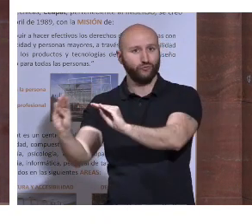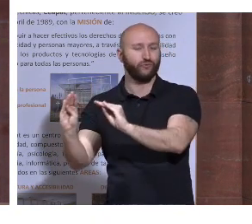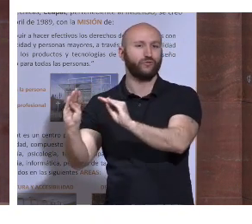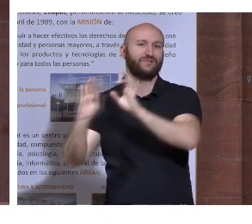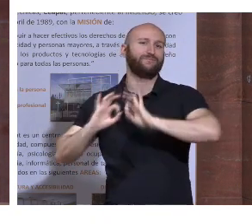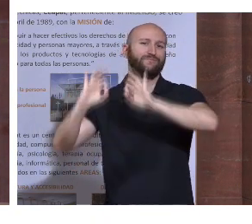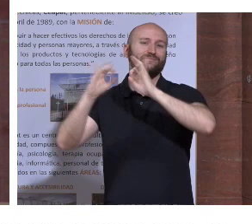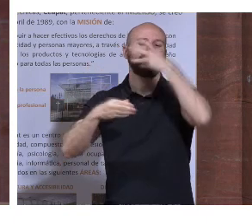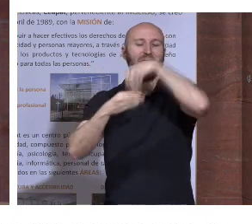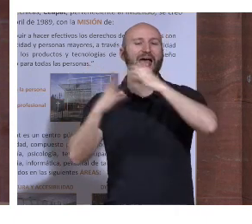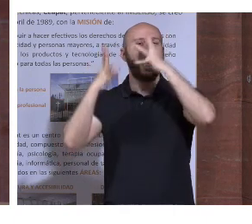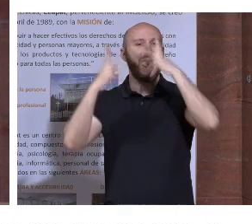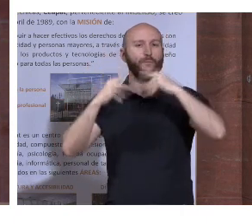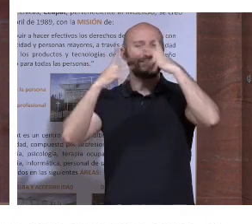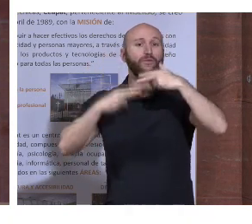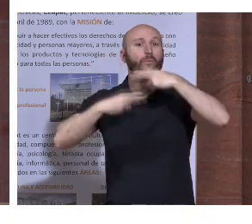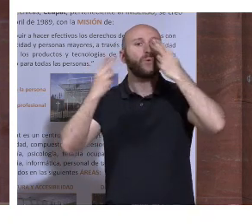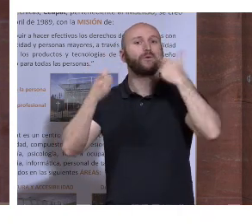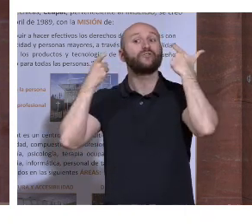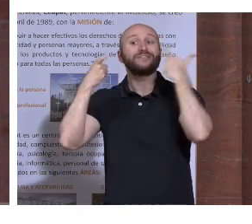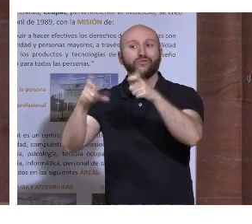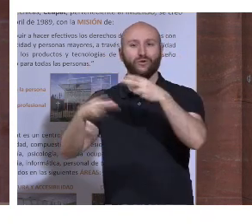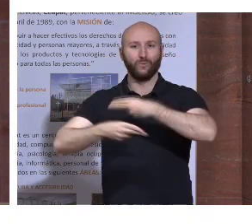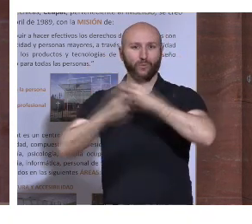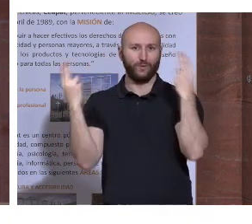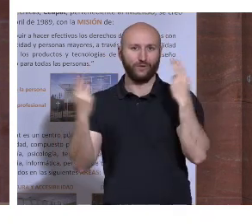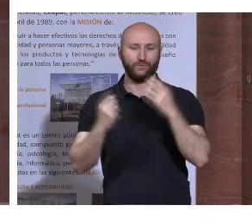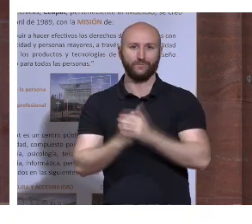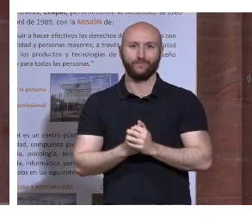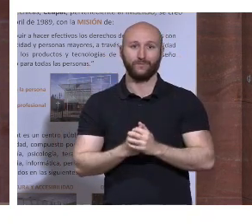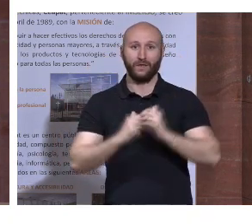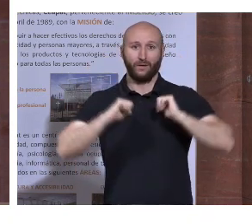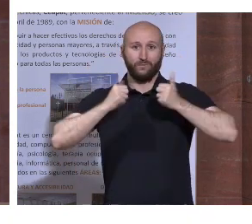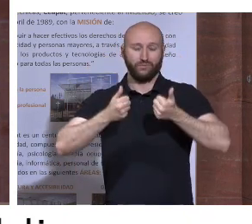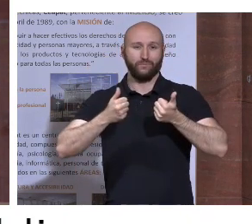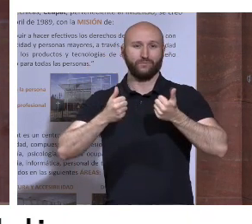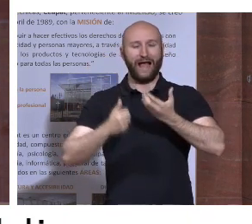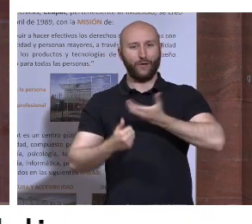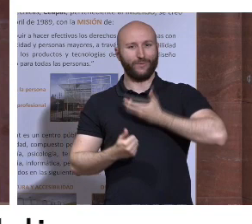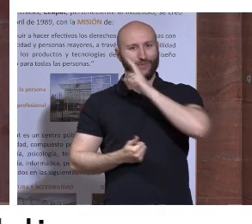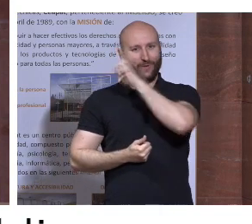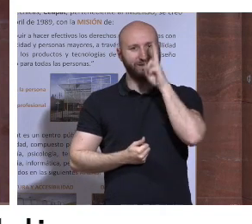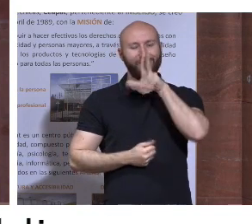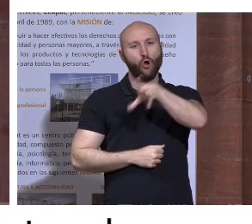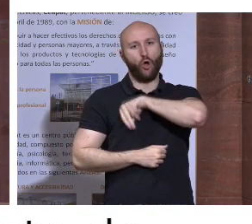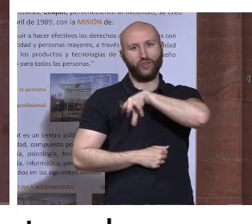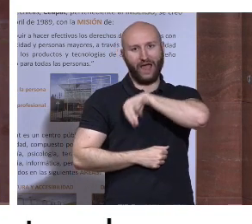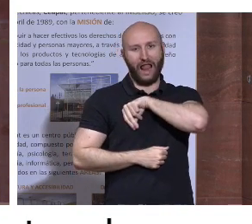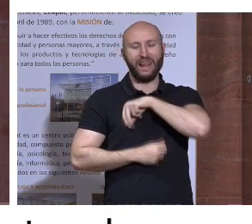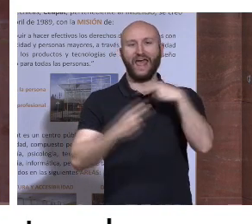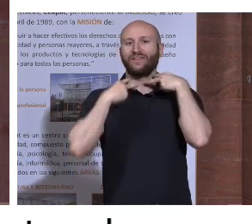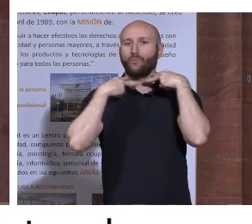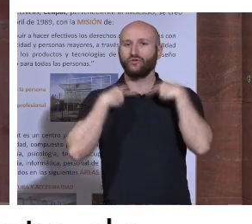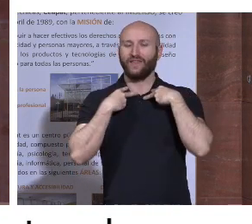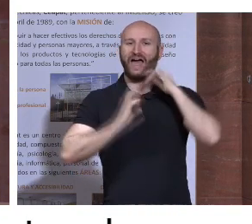la administración pública, en lo público. Desde los años en el Ayuntamiento de Madrid de concejala, de diputada en la